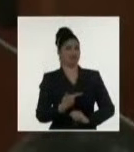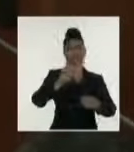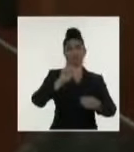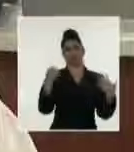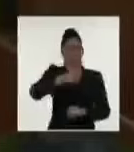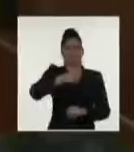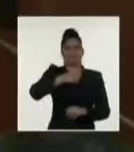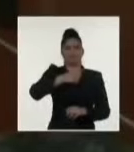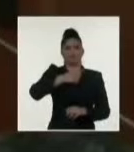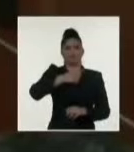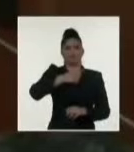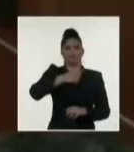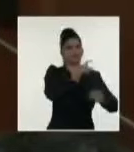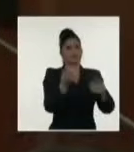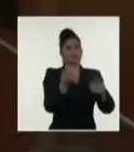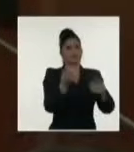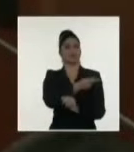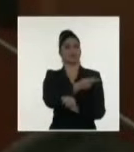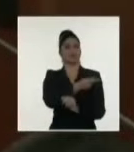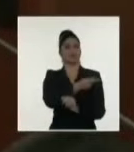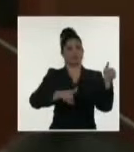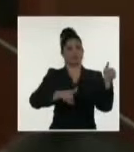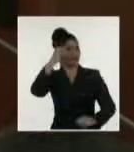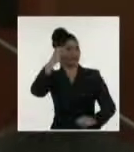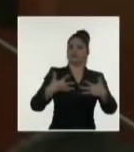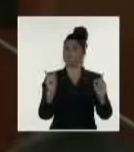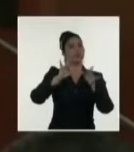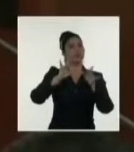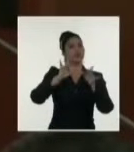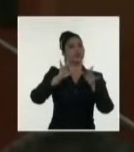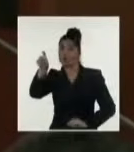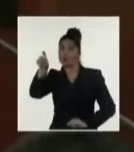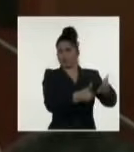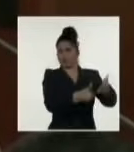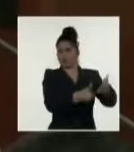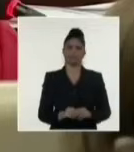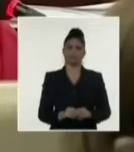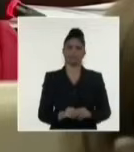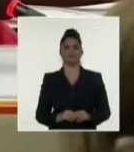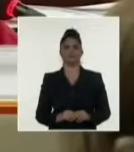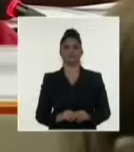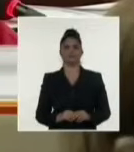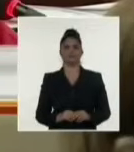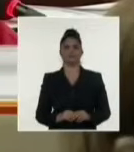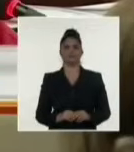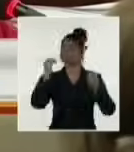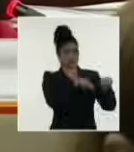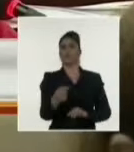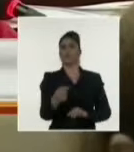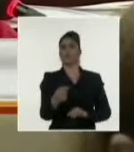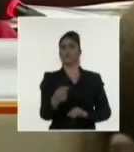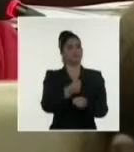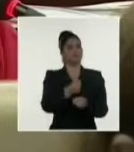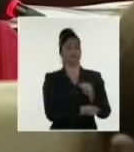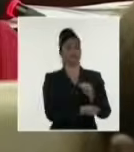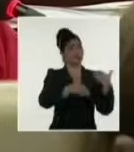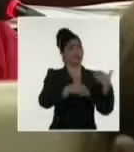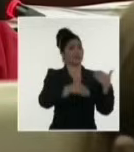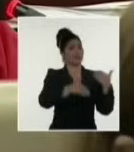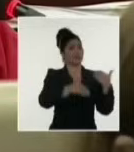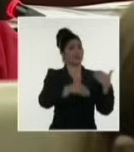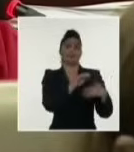poner la intervención Aquí de este chaparrito pero yo quiero que ustedes escuchen la v la respuesta a la pregunta que les he formulado no vamos a